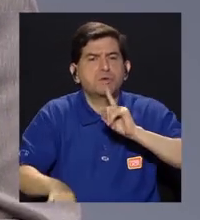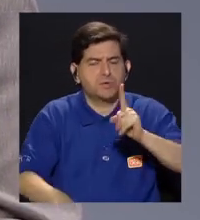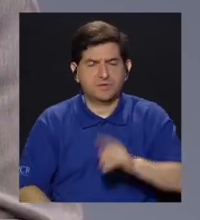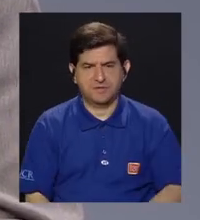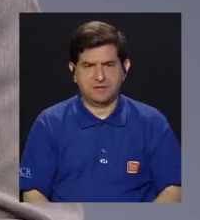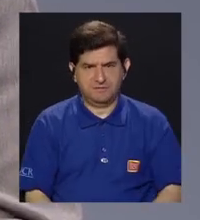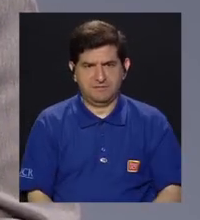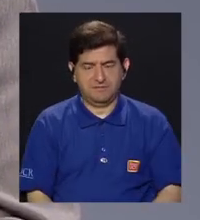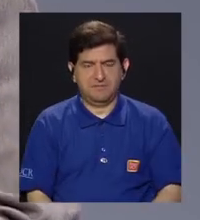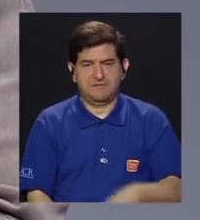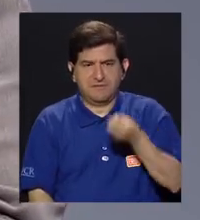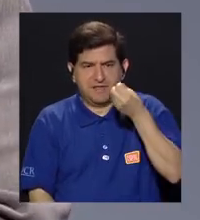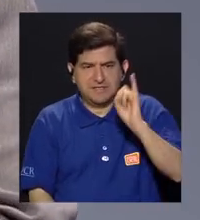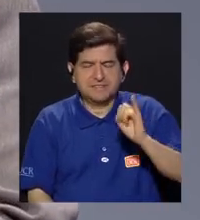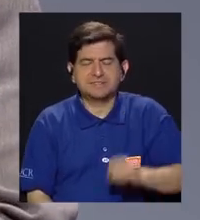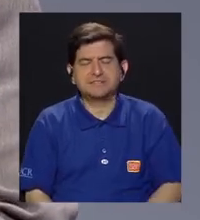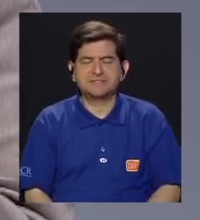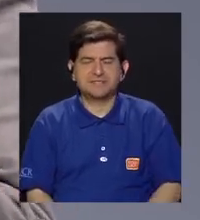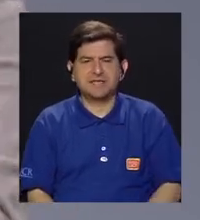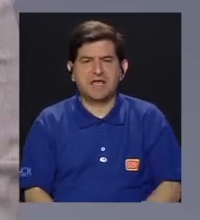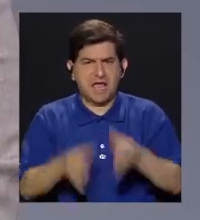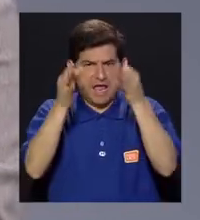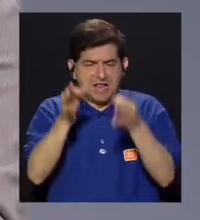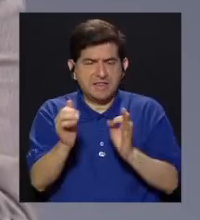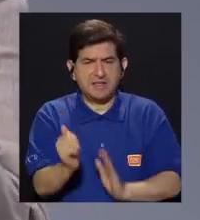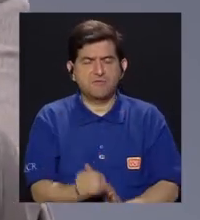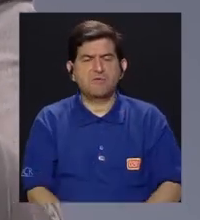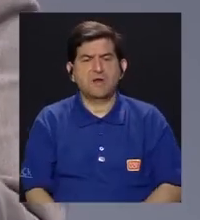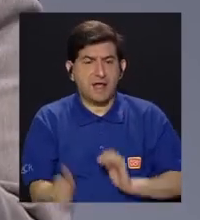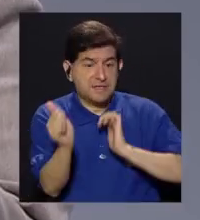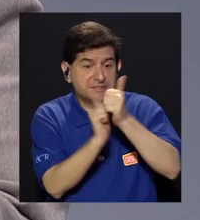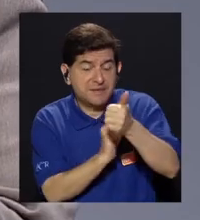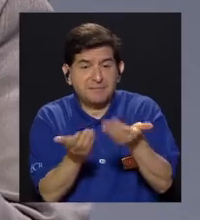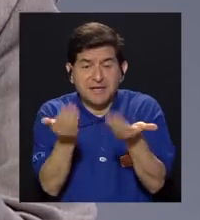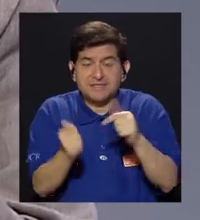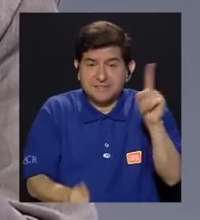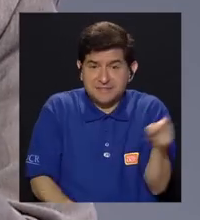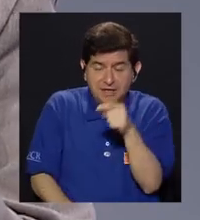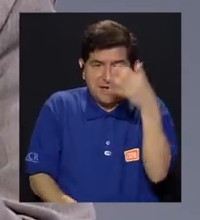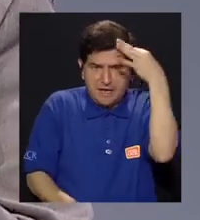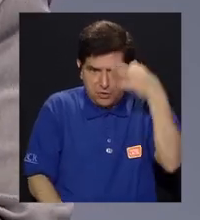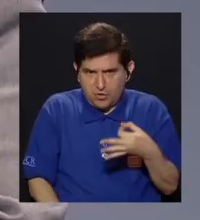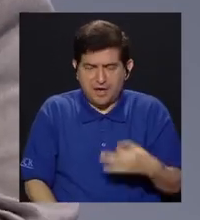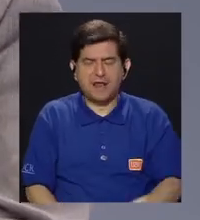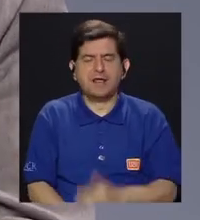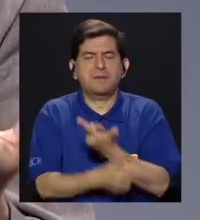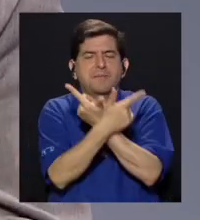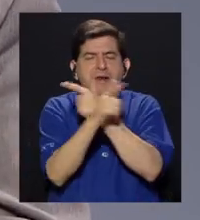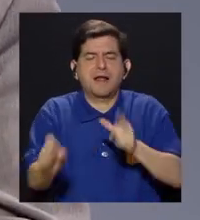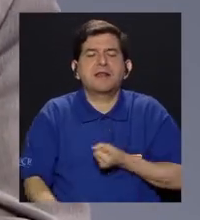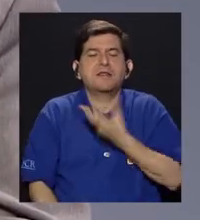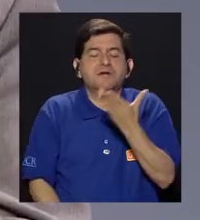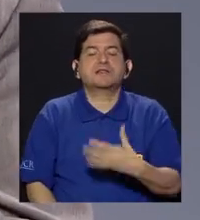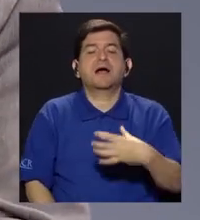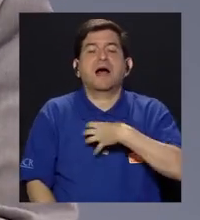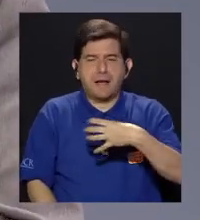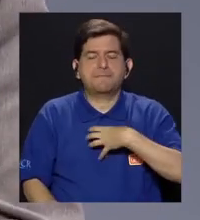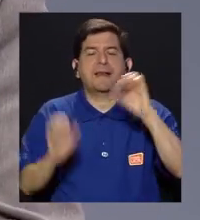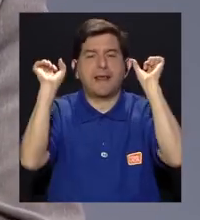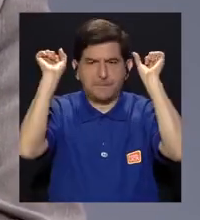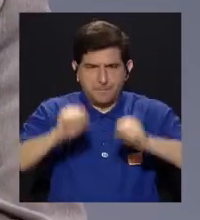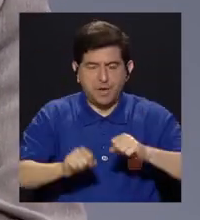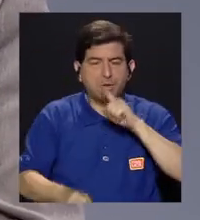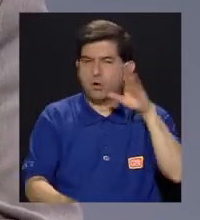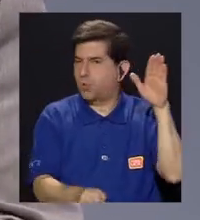decir ahí que ellos dicen que si el tribunal se excede en lo que quiere remover como ellos creen en la libertad de expresión podrían